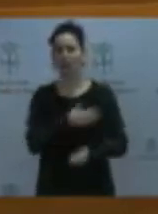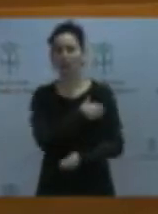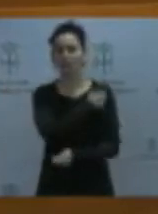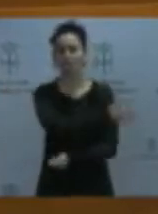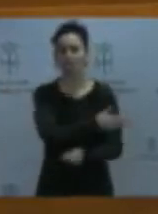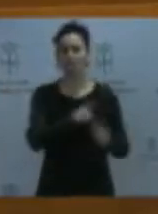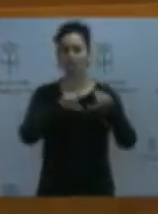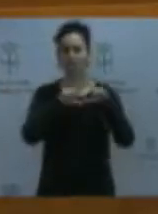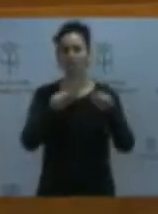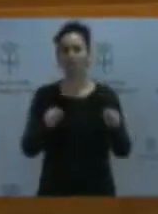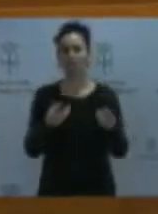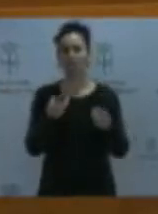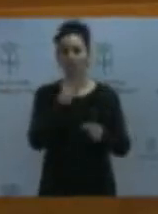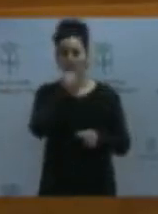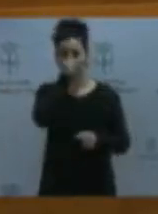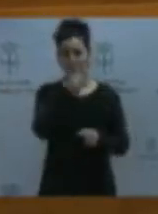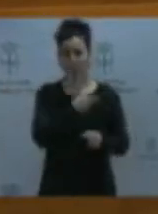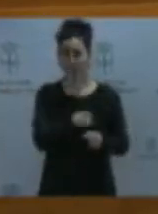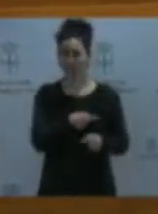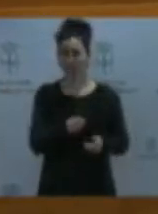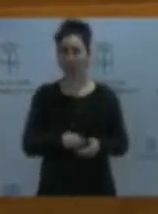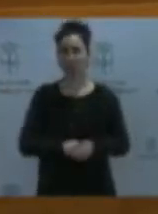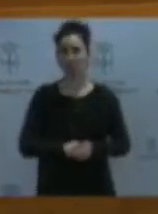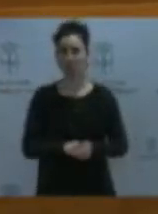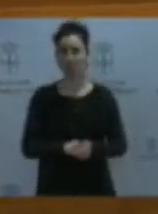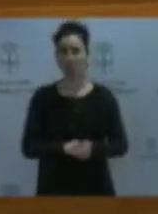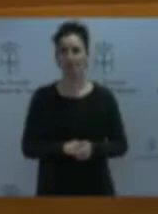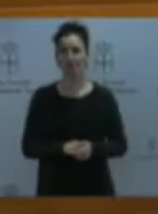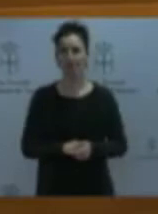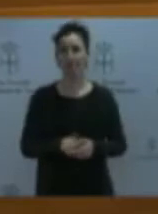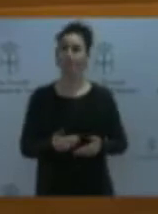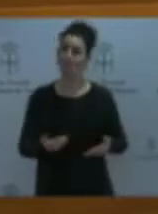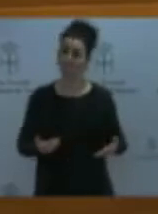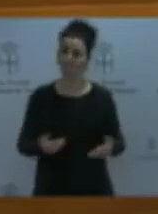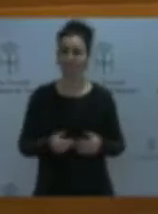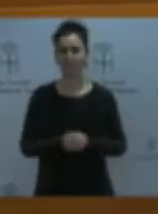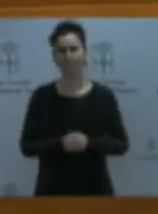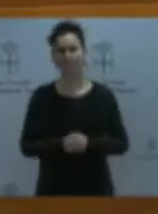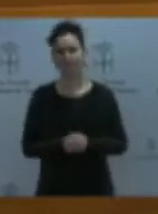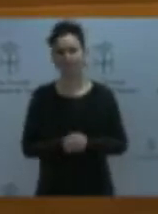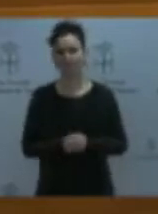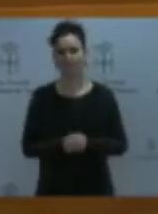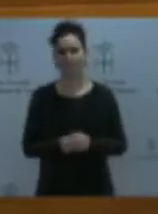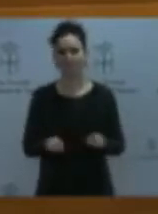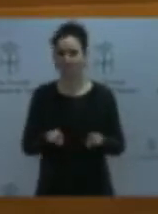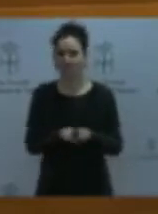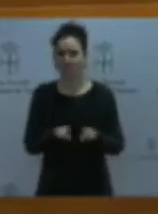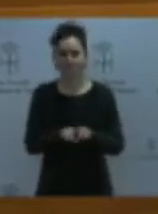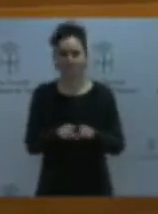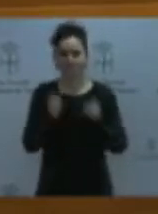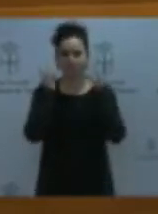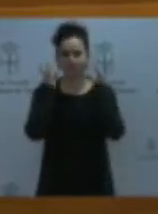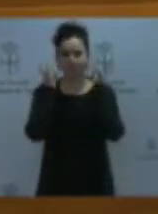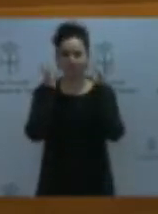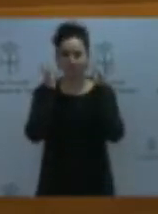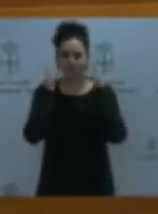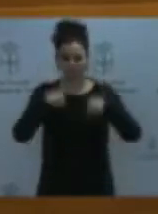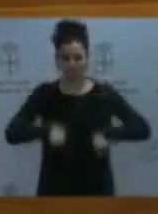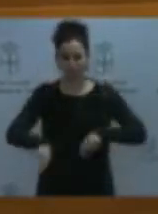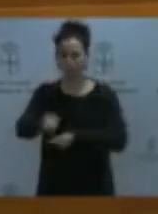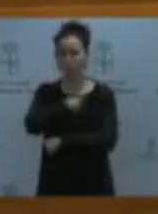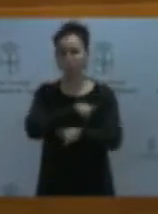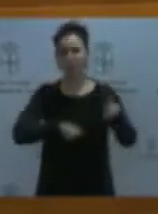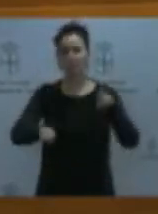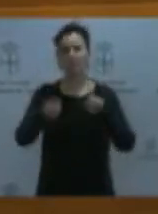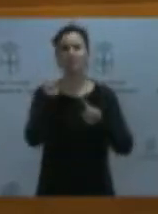Miren, esta hemorragia no se cura con tiritas. se cura con la derogación de las reformas laborales, se cura